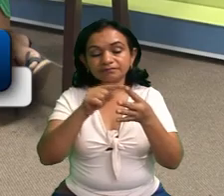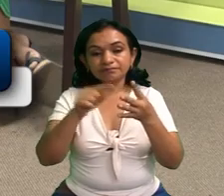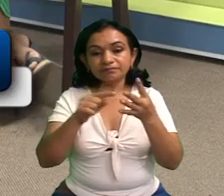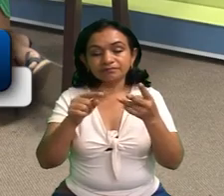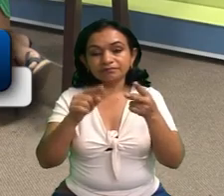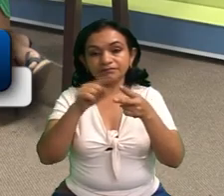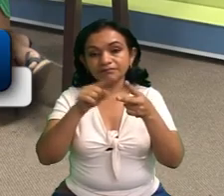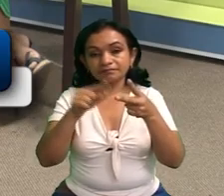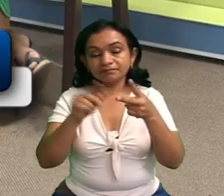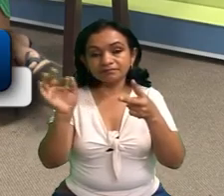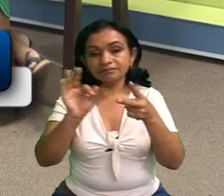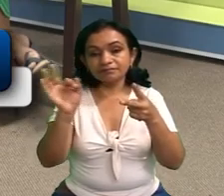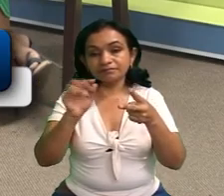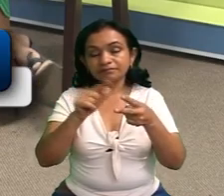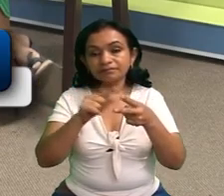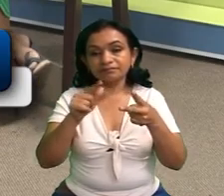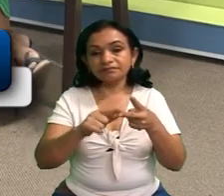dos tipos de estrías,